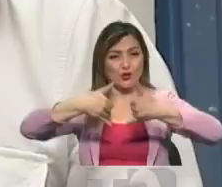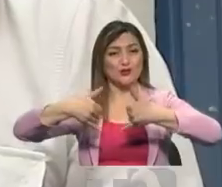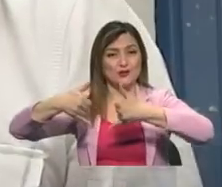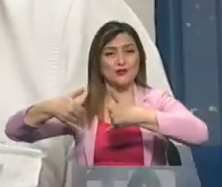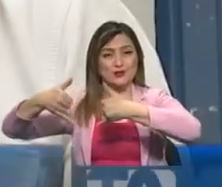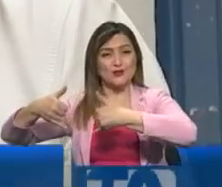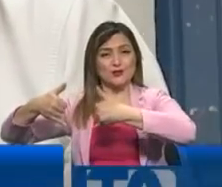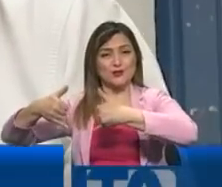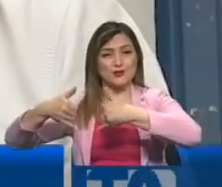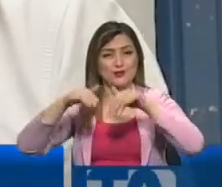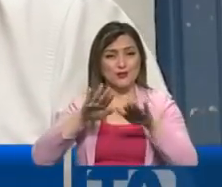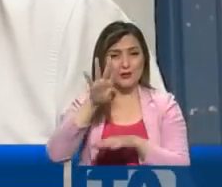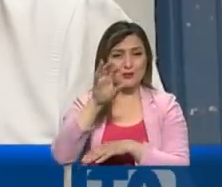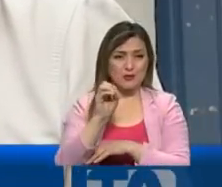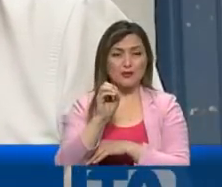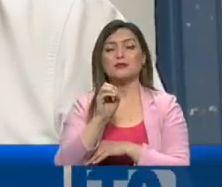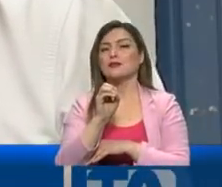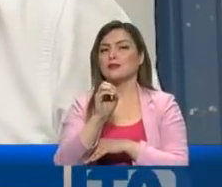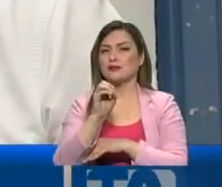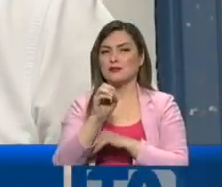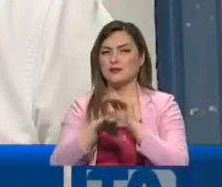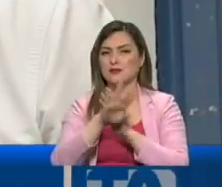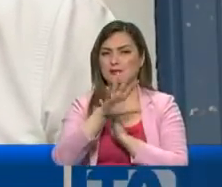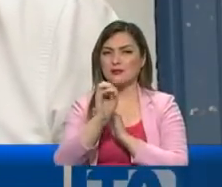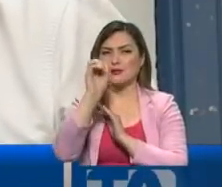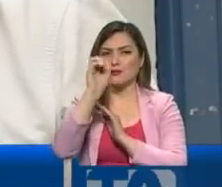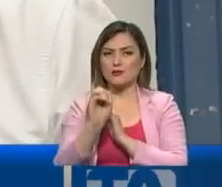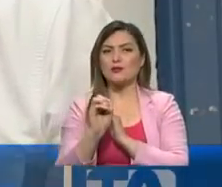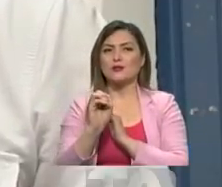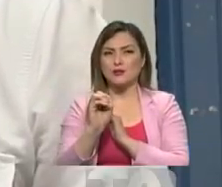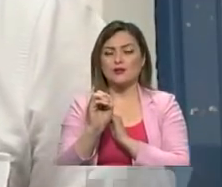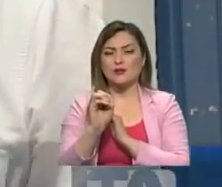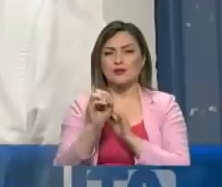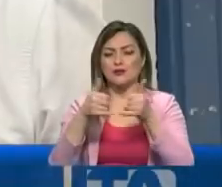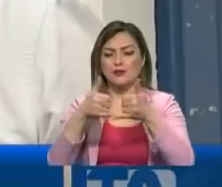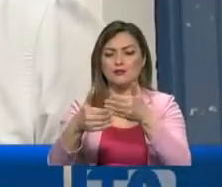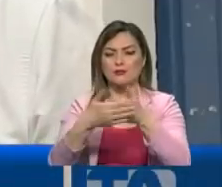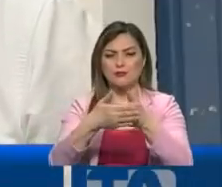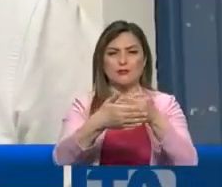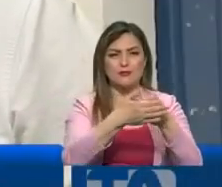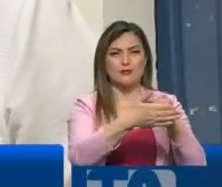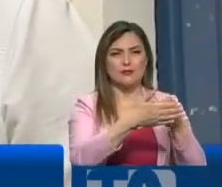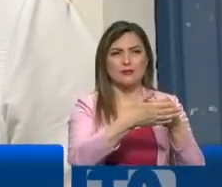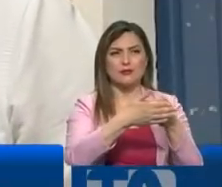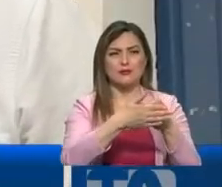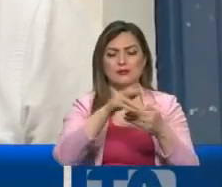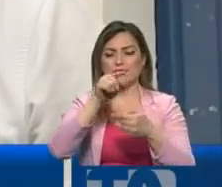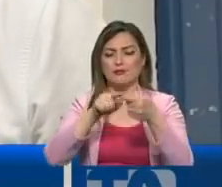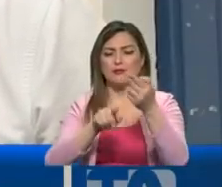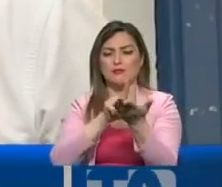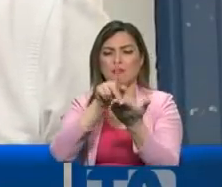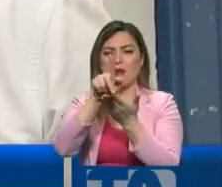ahora quedamos alrededor de 40 locales, es decir, más del 50% de locales cerrados que no han podido pagar sus